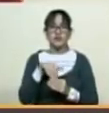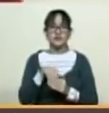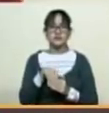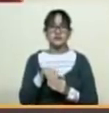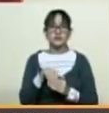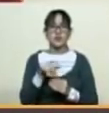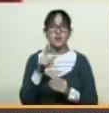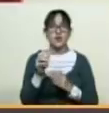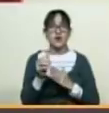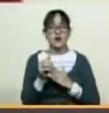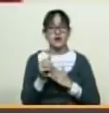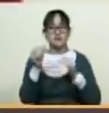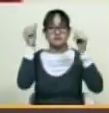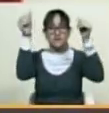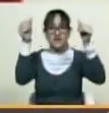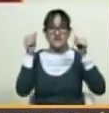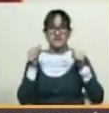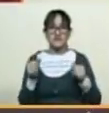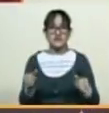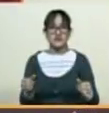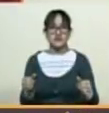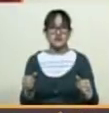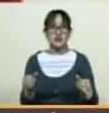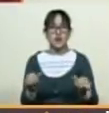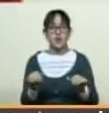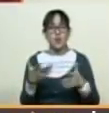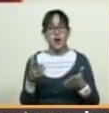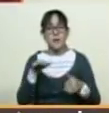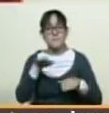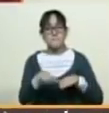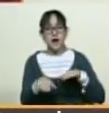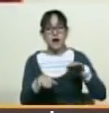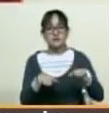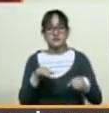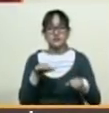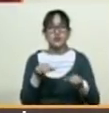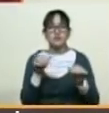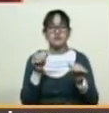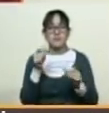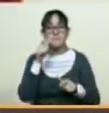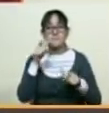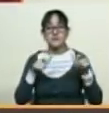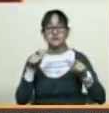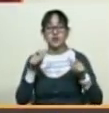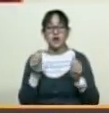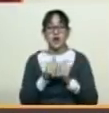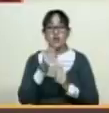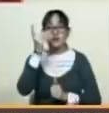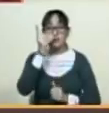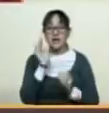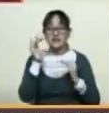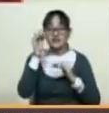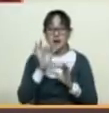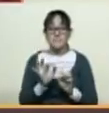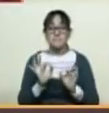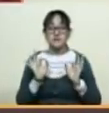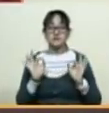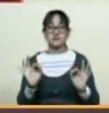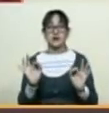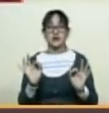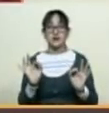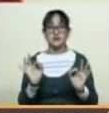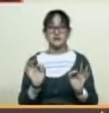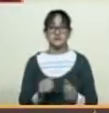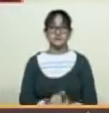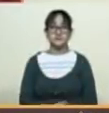una guía, un afiche donde determino cuáles son los pasos a seguir para las personas, para atender la atención y a las personas con